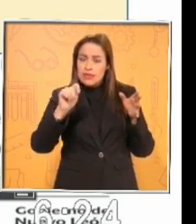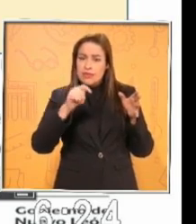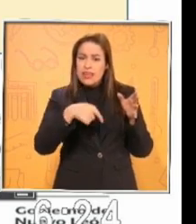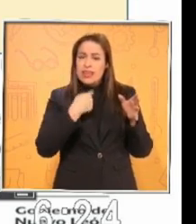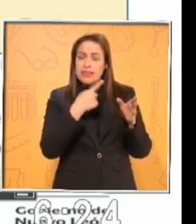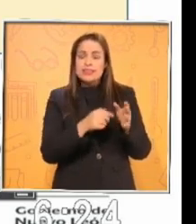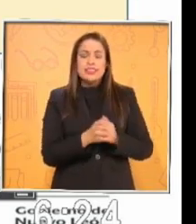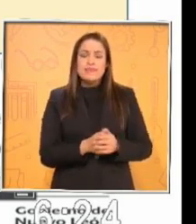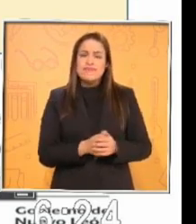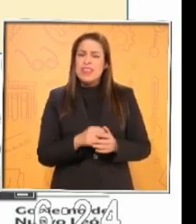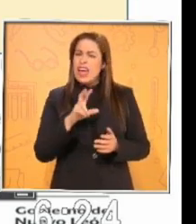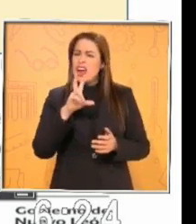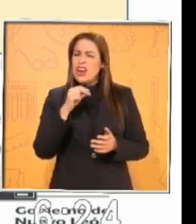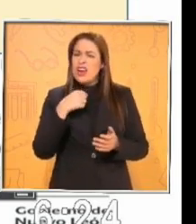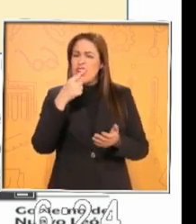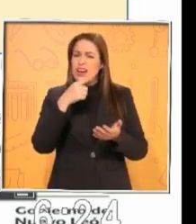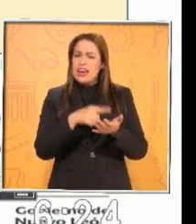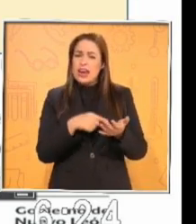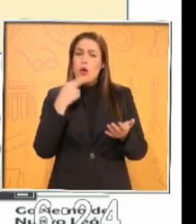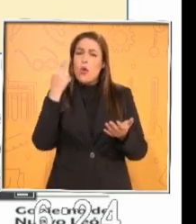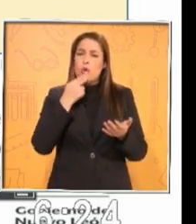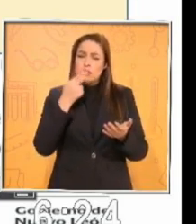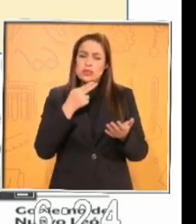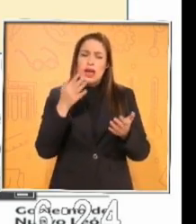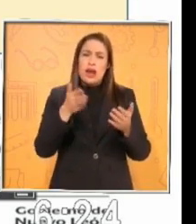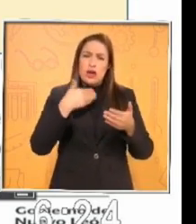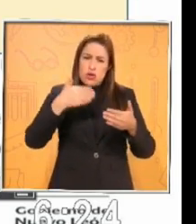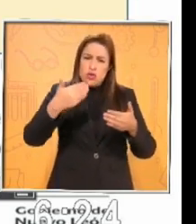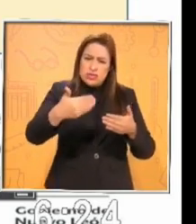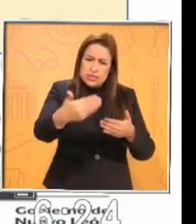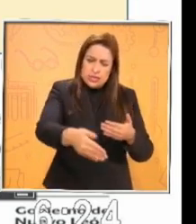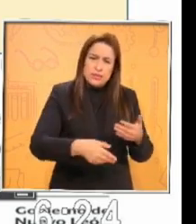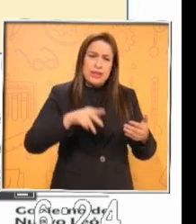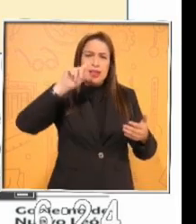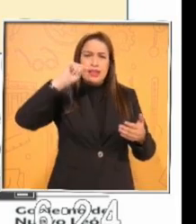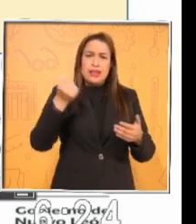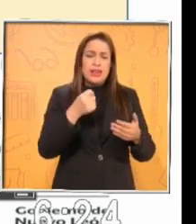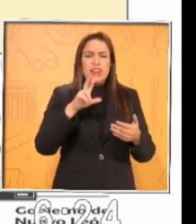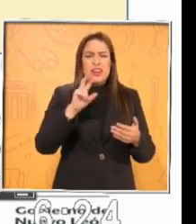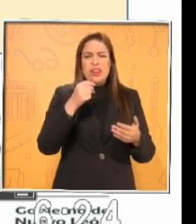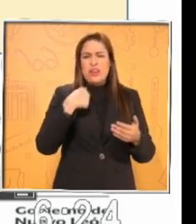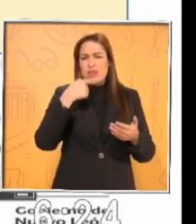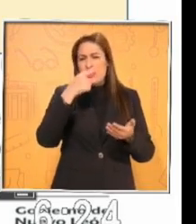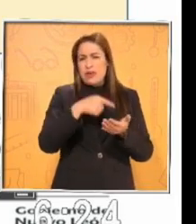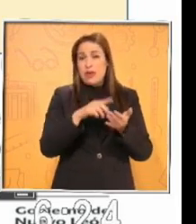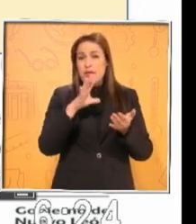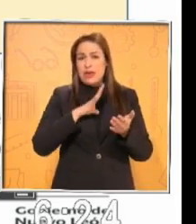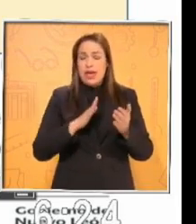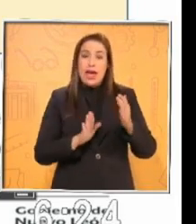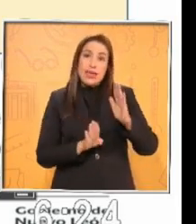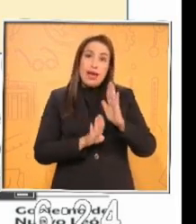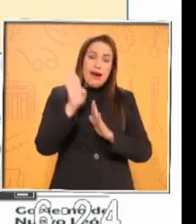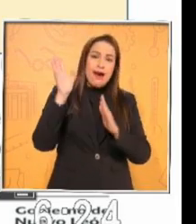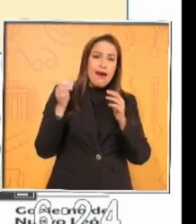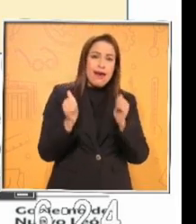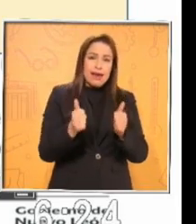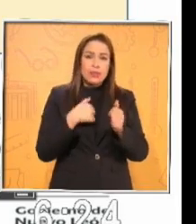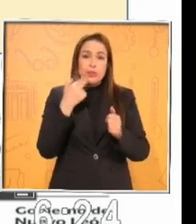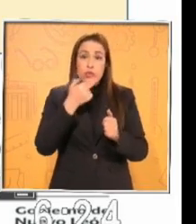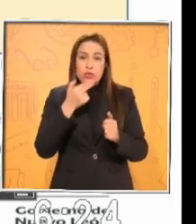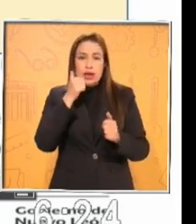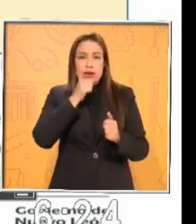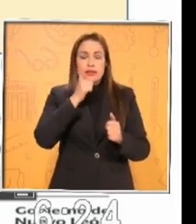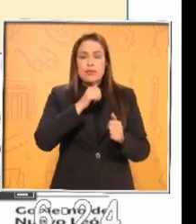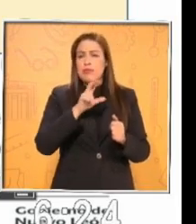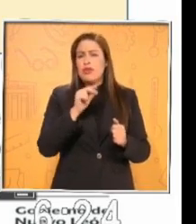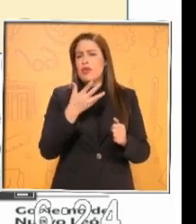de la tecnología. No soy de los que cree que se va a tener éxito por usarla todo el tiempo. No tengo hijos, pero tengo